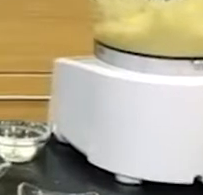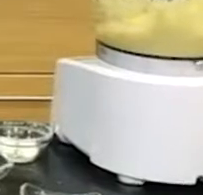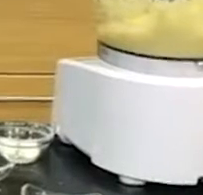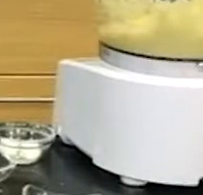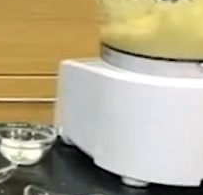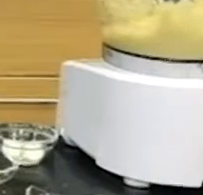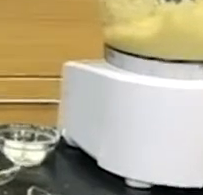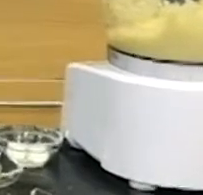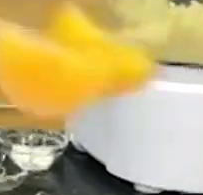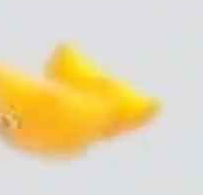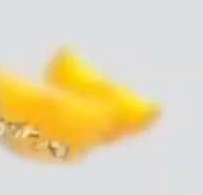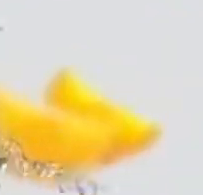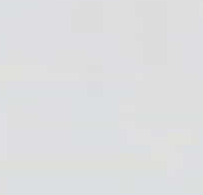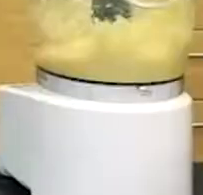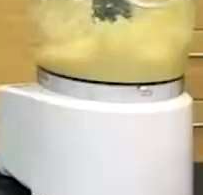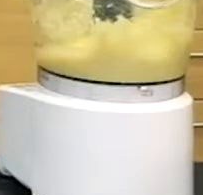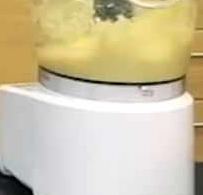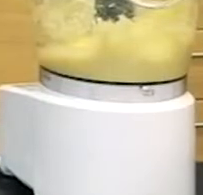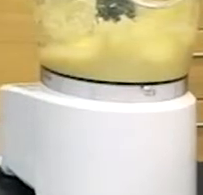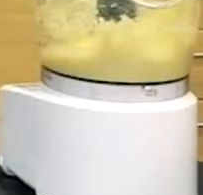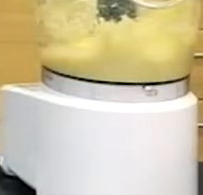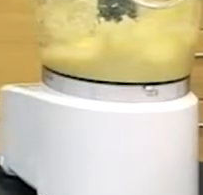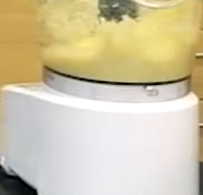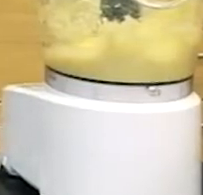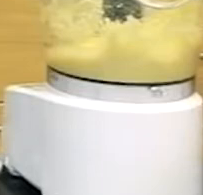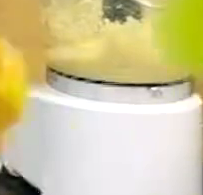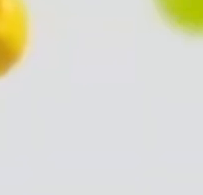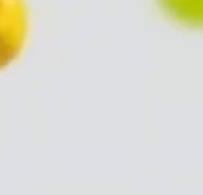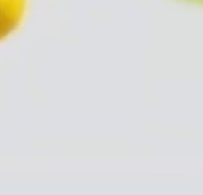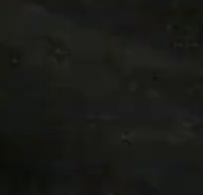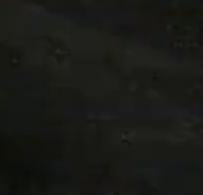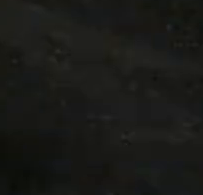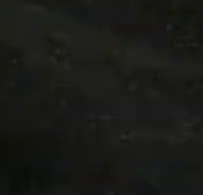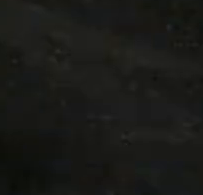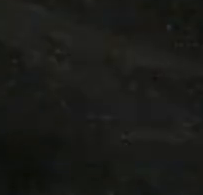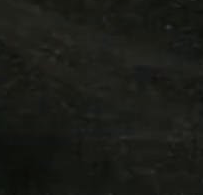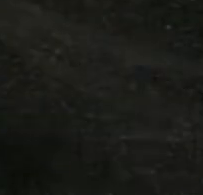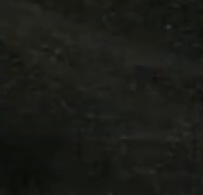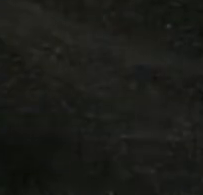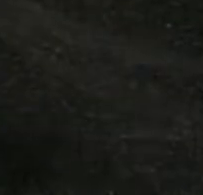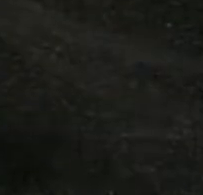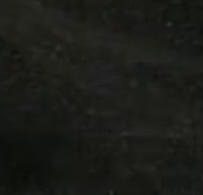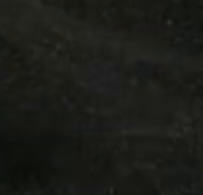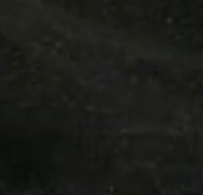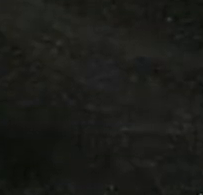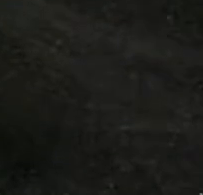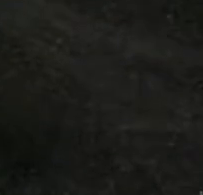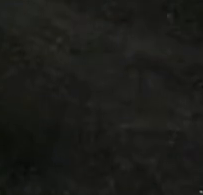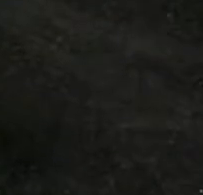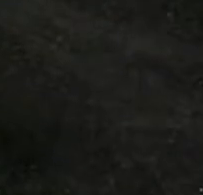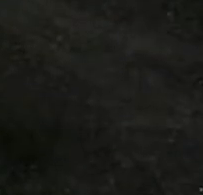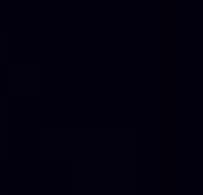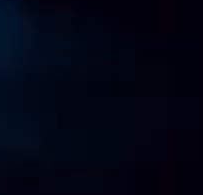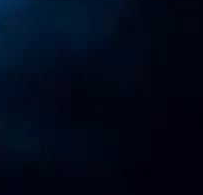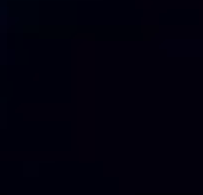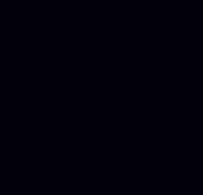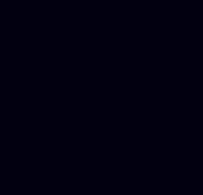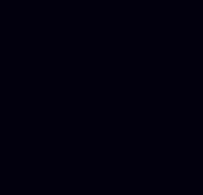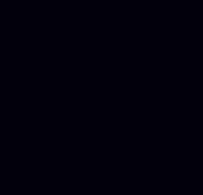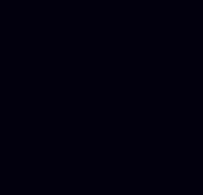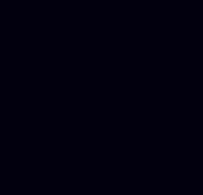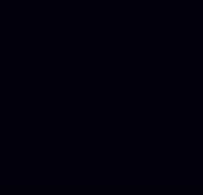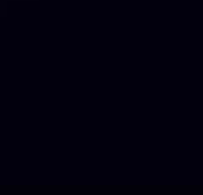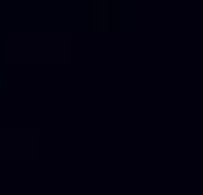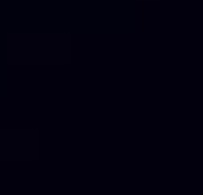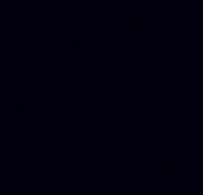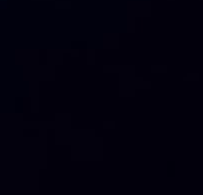Me van a amar. Sin secretos con Dori. Lunes a viernes a las 4:30 de la tarde. Solo por